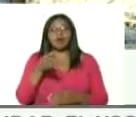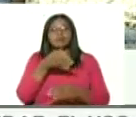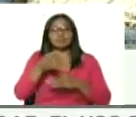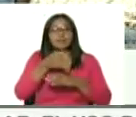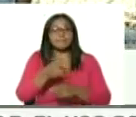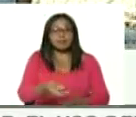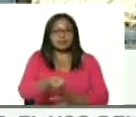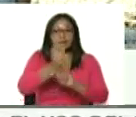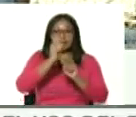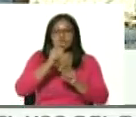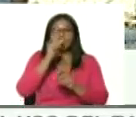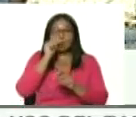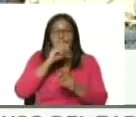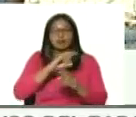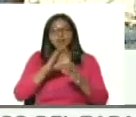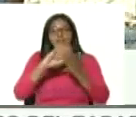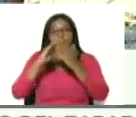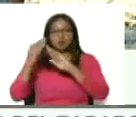del Territorio Comunal.